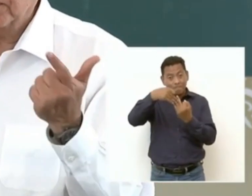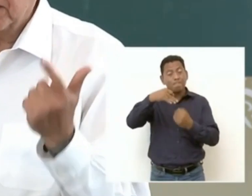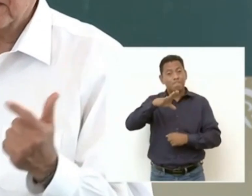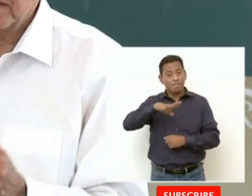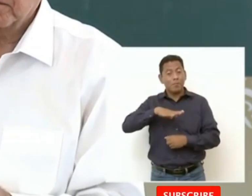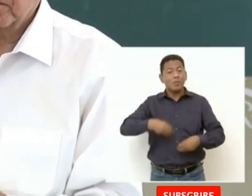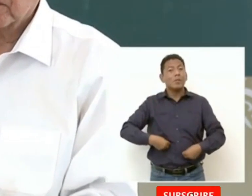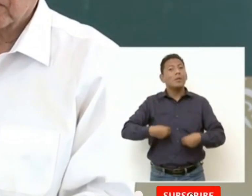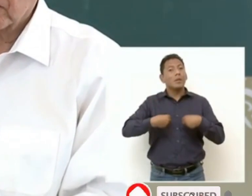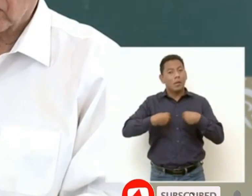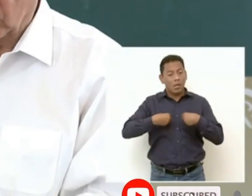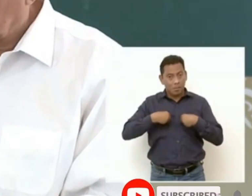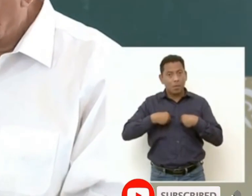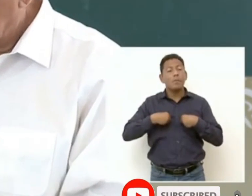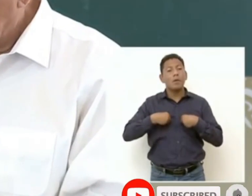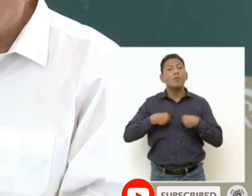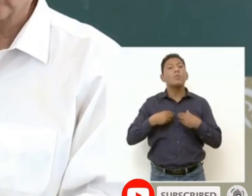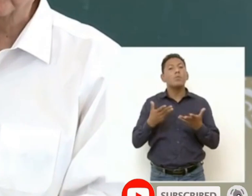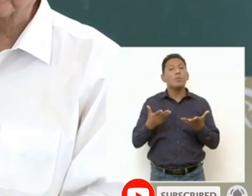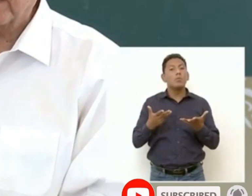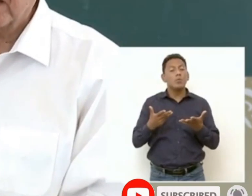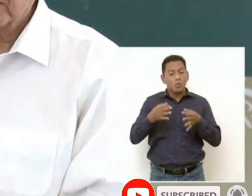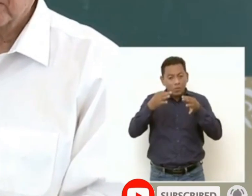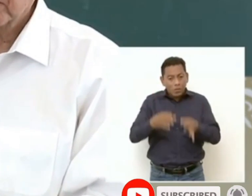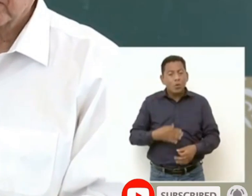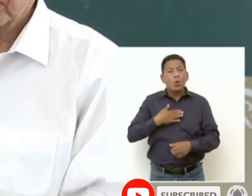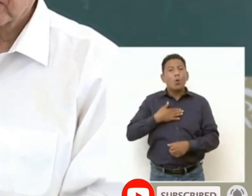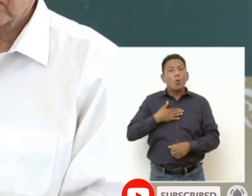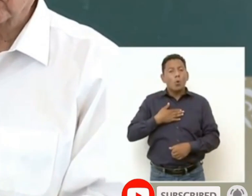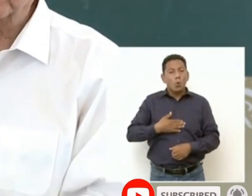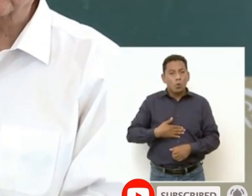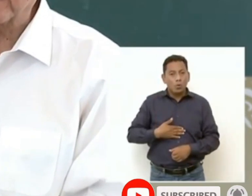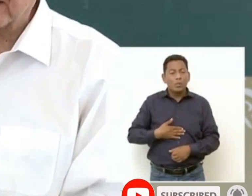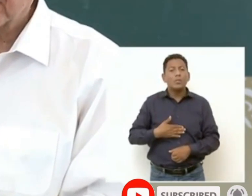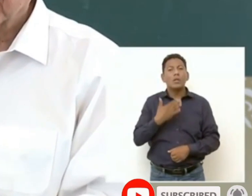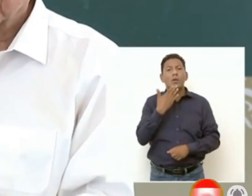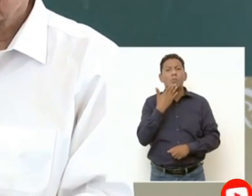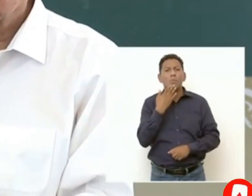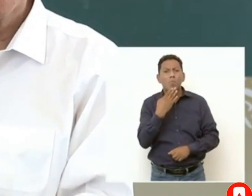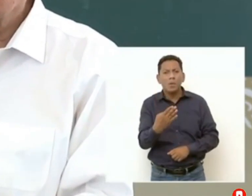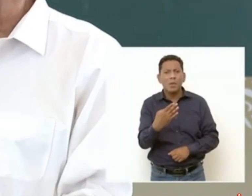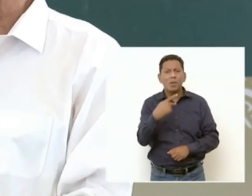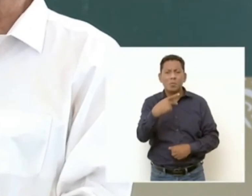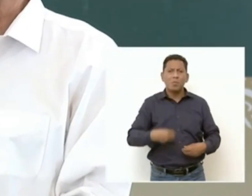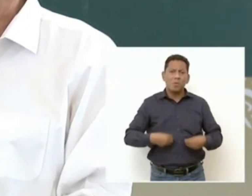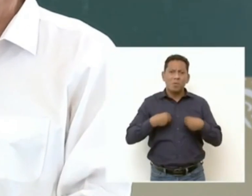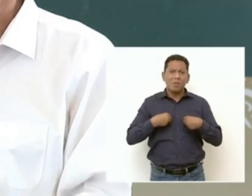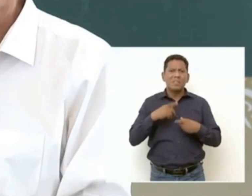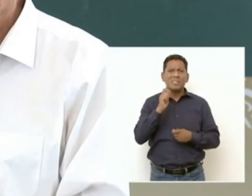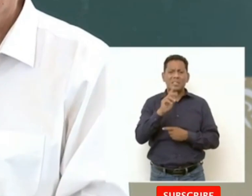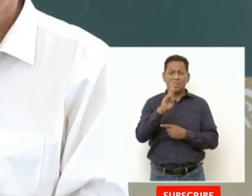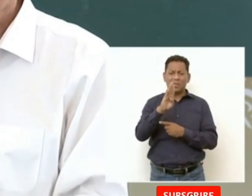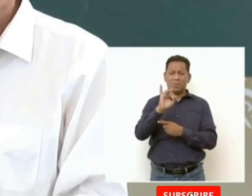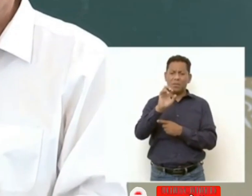de vivir con justicia, con bienestar. ¿Qué es el